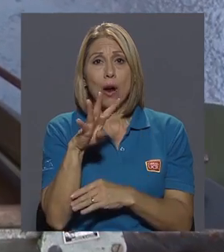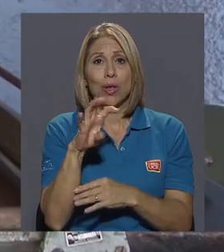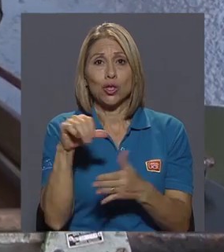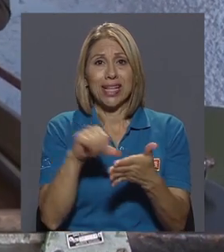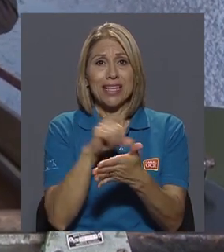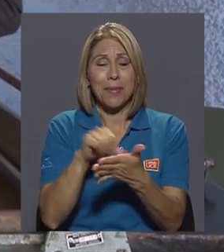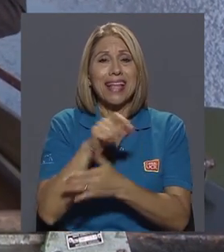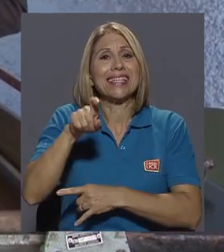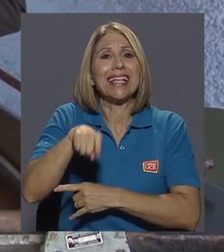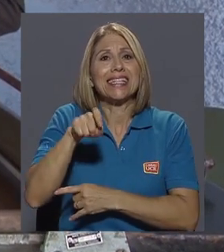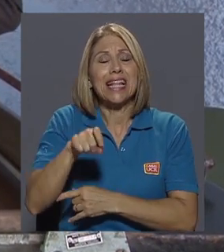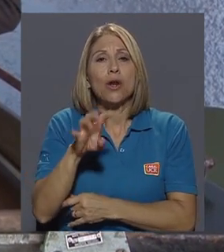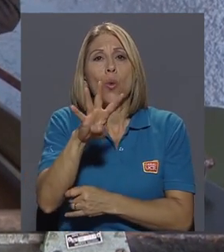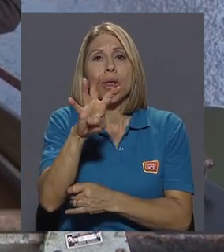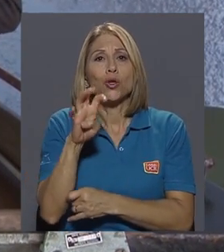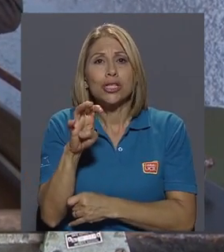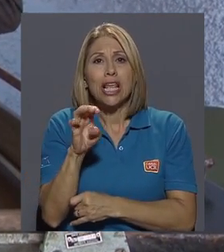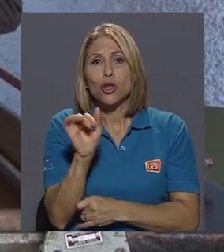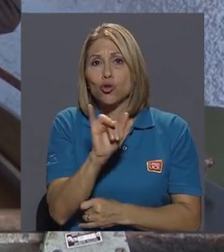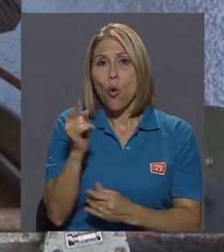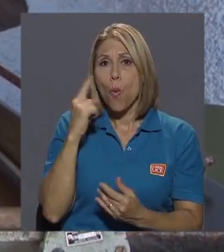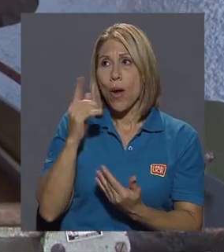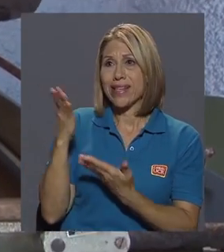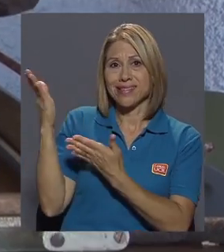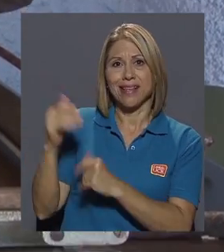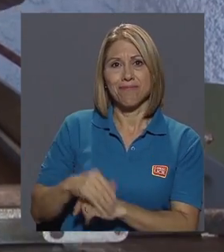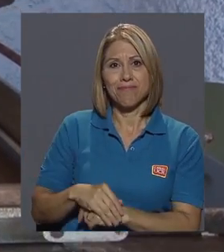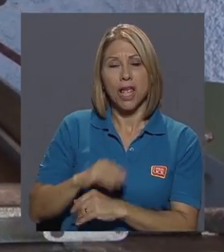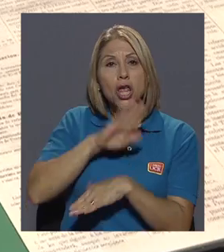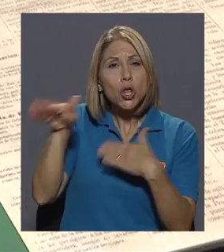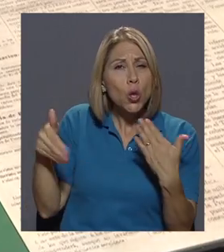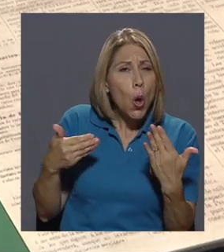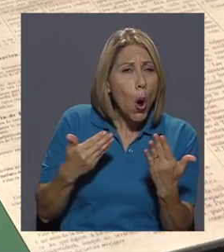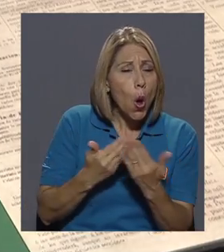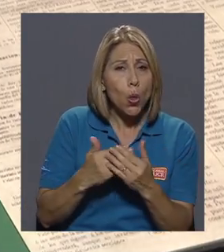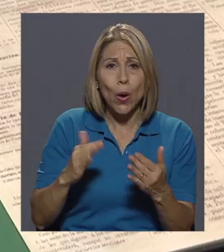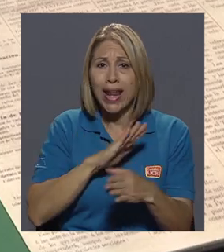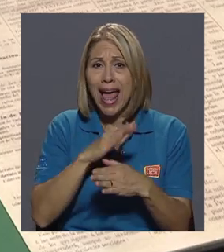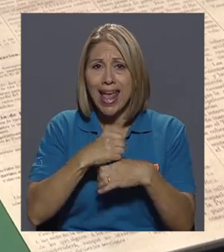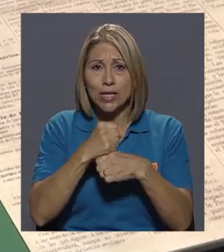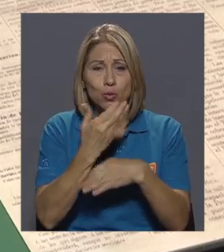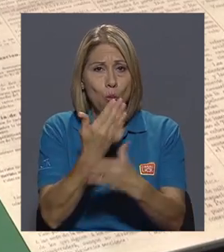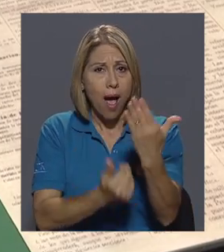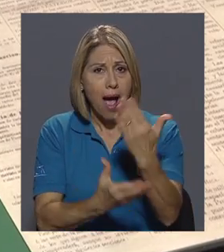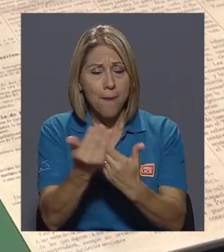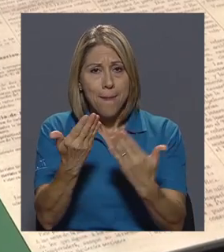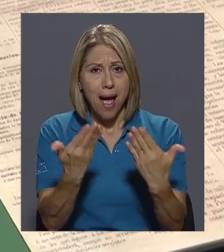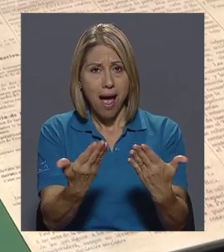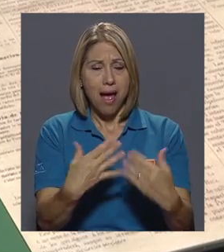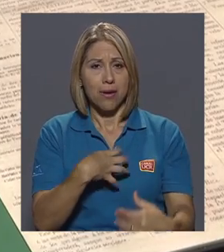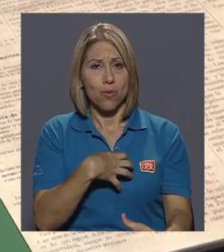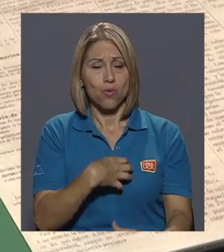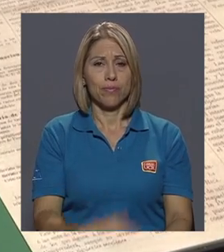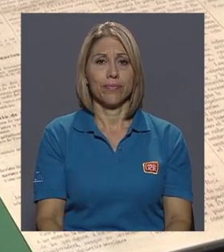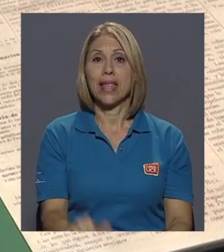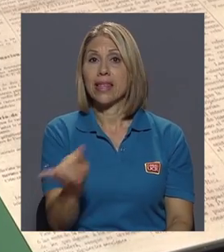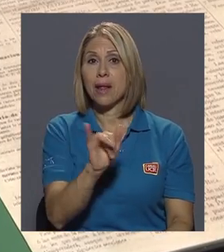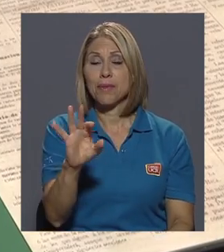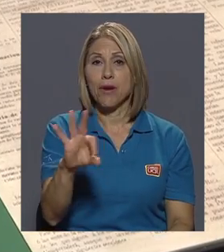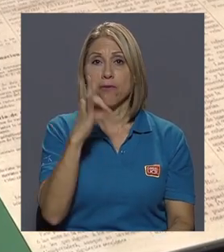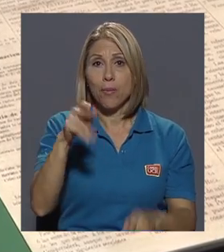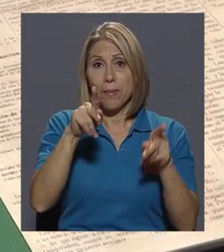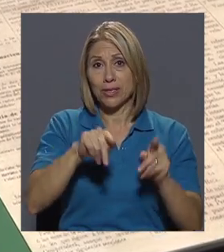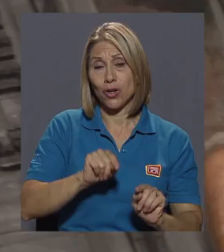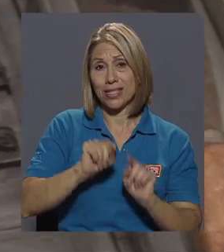lo que se necesitaron 400 moldes como éste y todo era totalmente manual de la misma forma a los